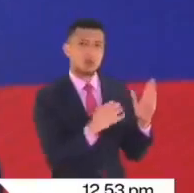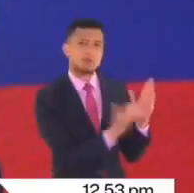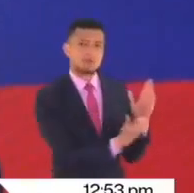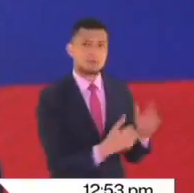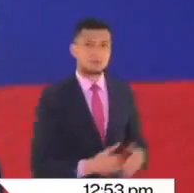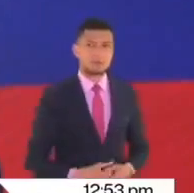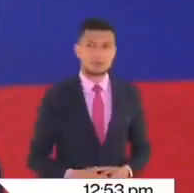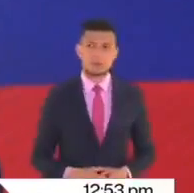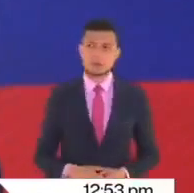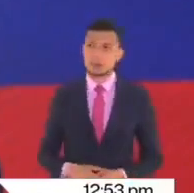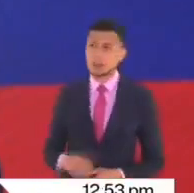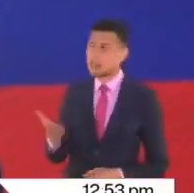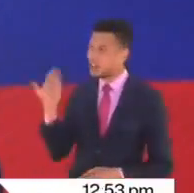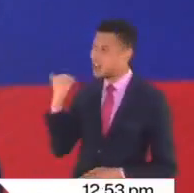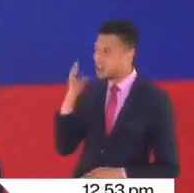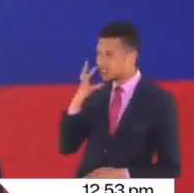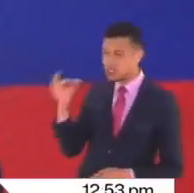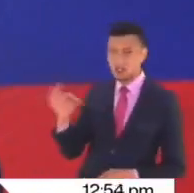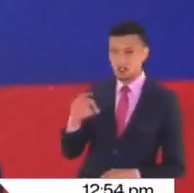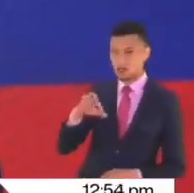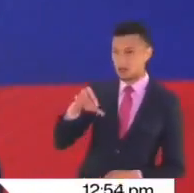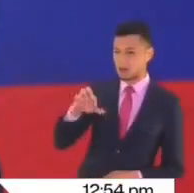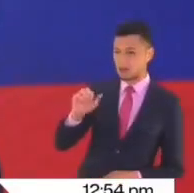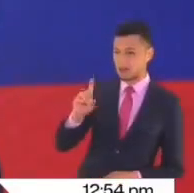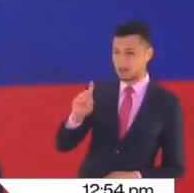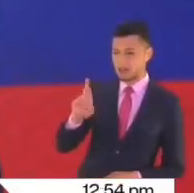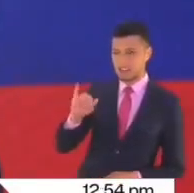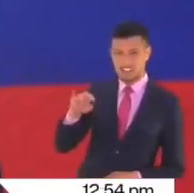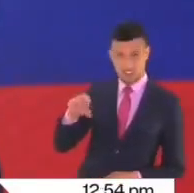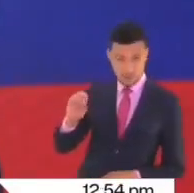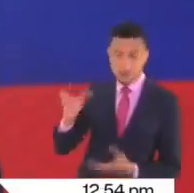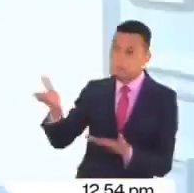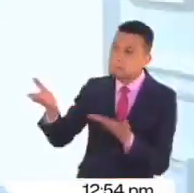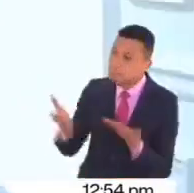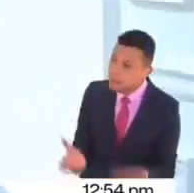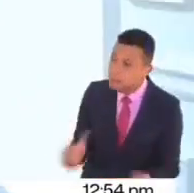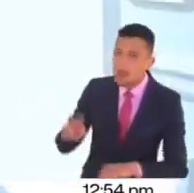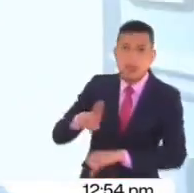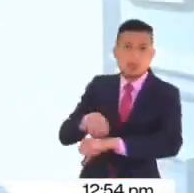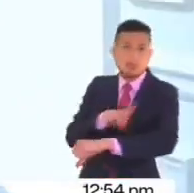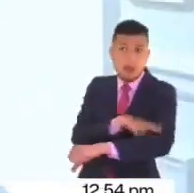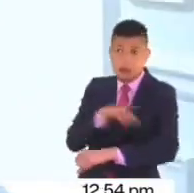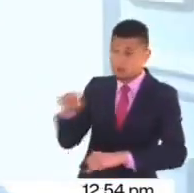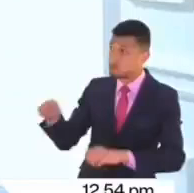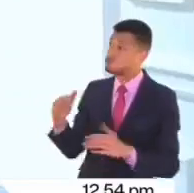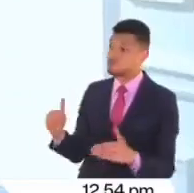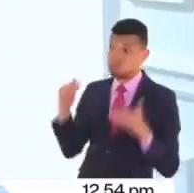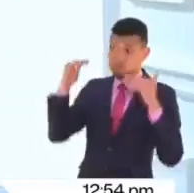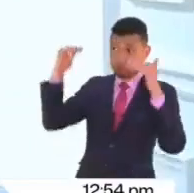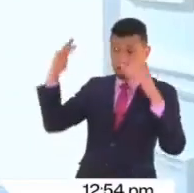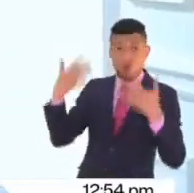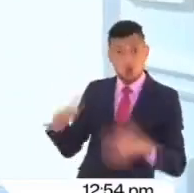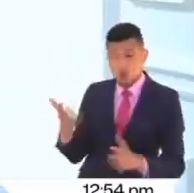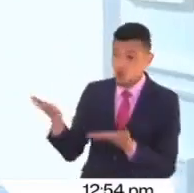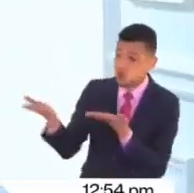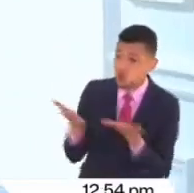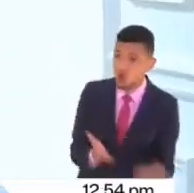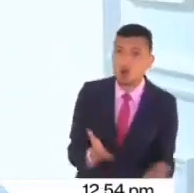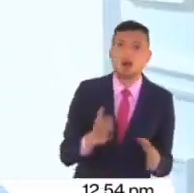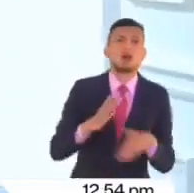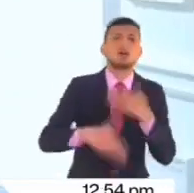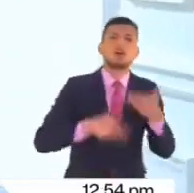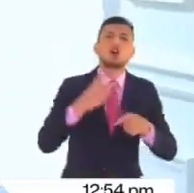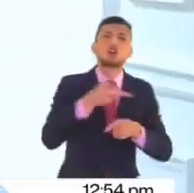Padrino, cuando recibió a su delegación y dicen que tienen un prestigio ganado, y dos semanas